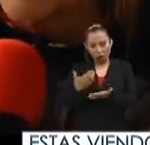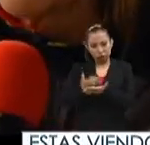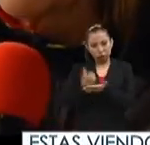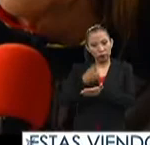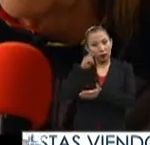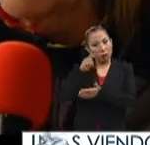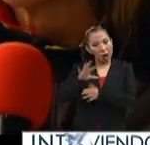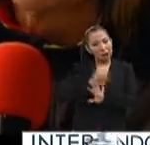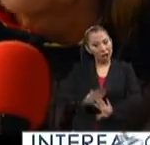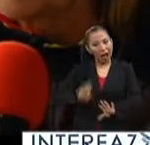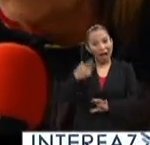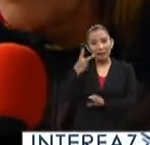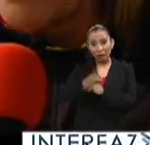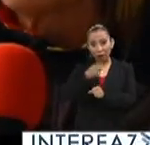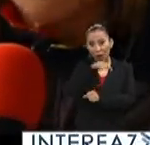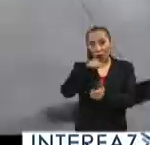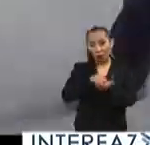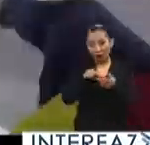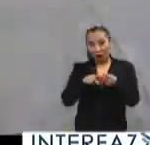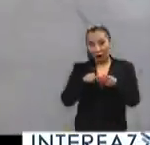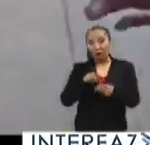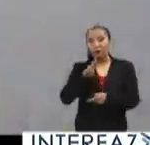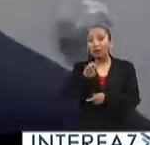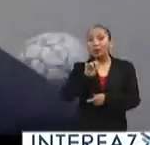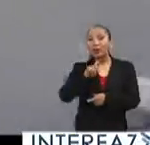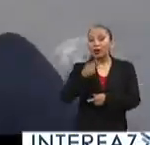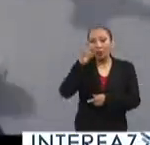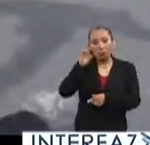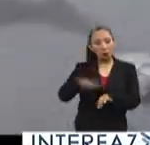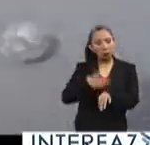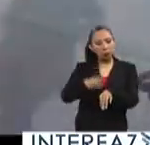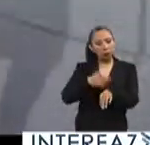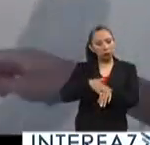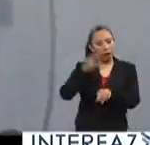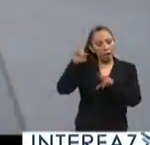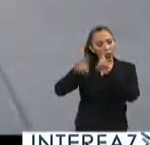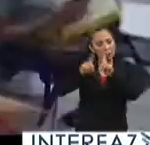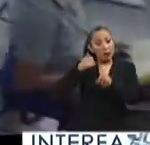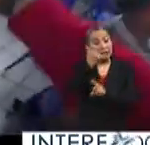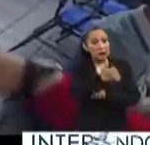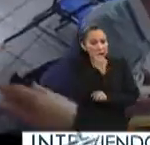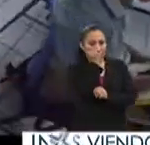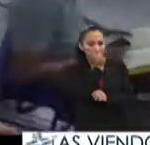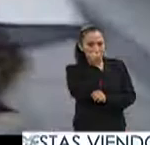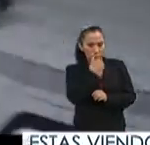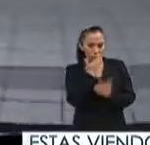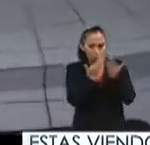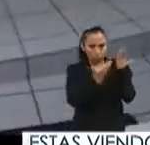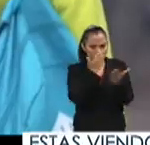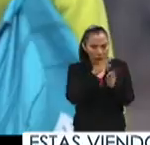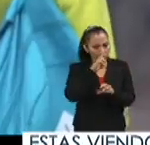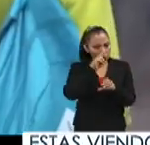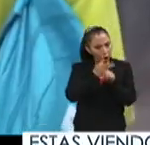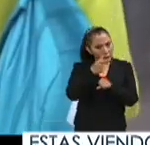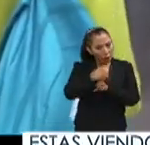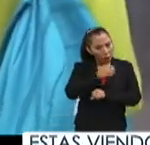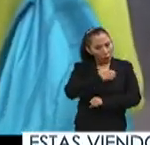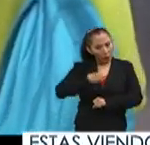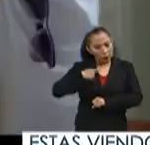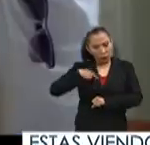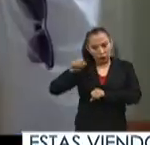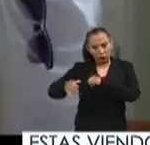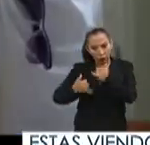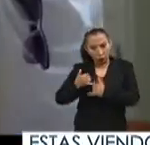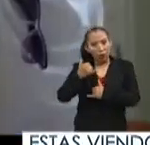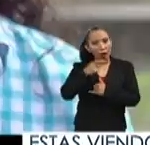nos están dejando ya en segundo lugar. La UDG vela por la excelencia en el plano deportivo y en el académico, responsabilidad y compromiso en la